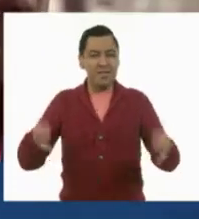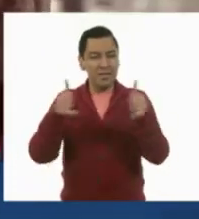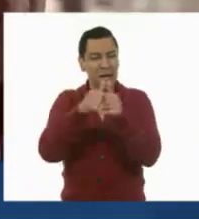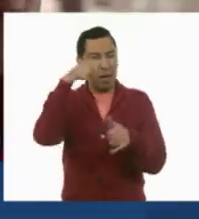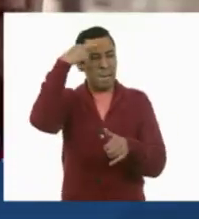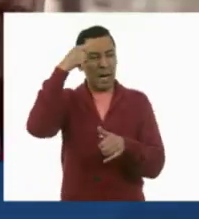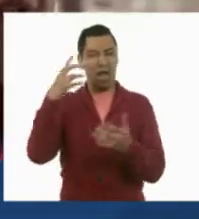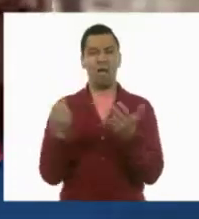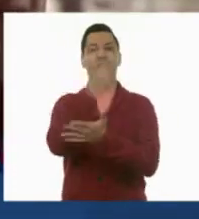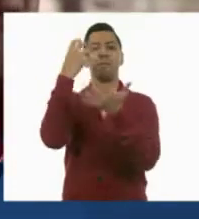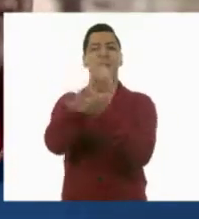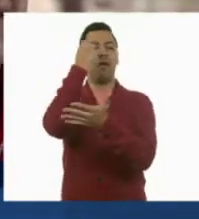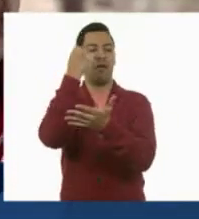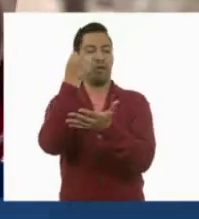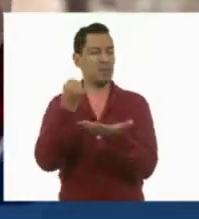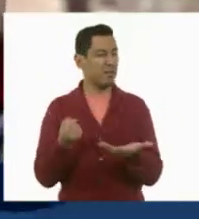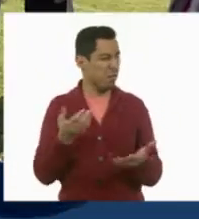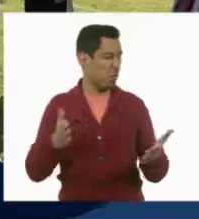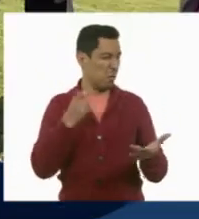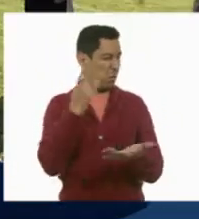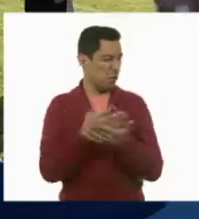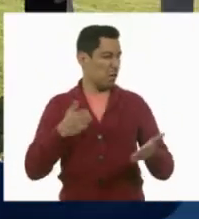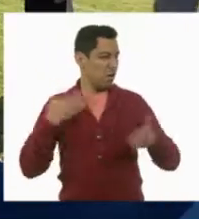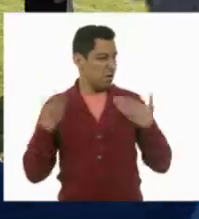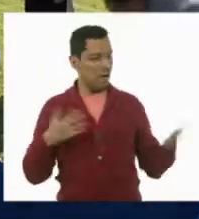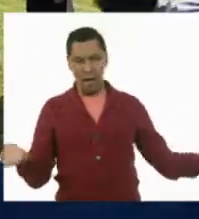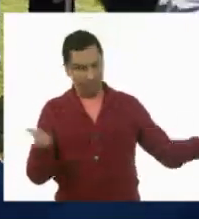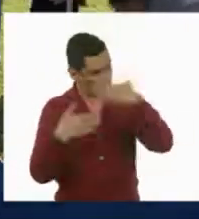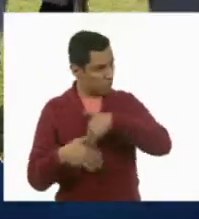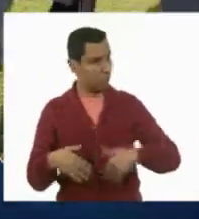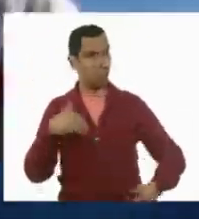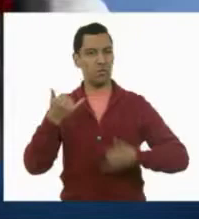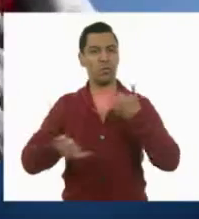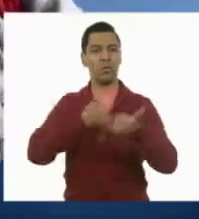divertirnos. No estamos jugando el mundial. Venga, a empezar.